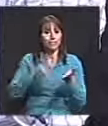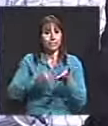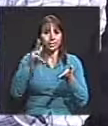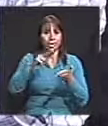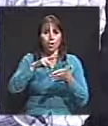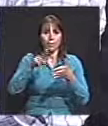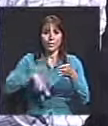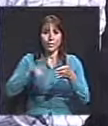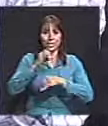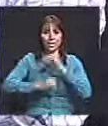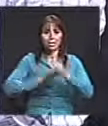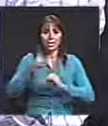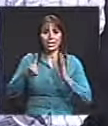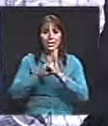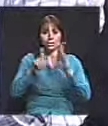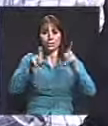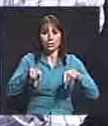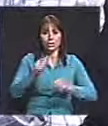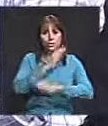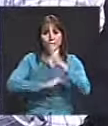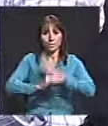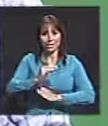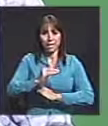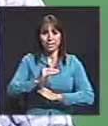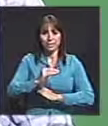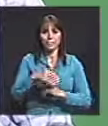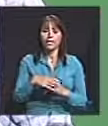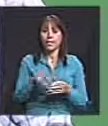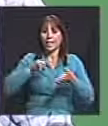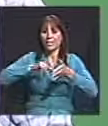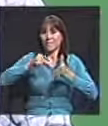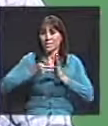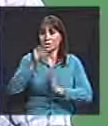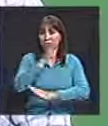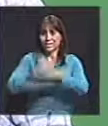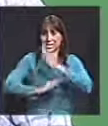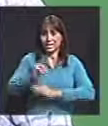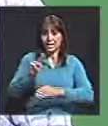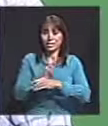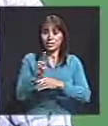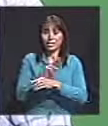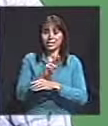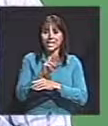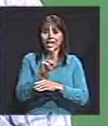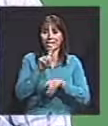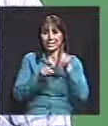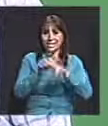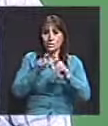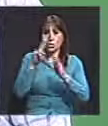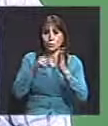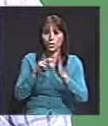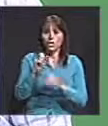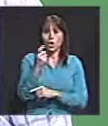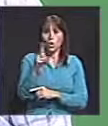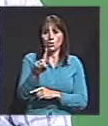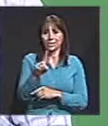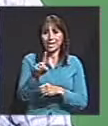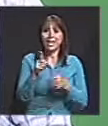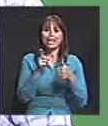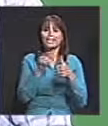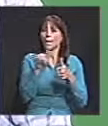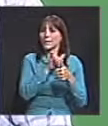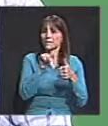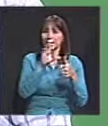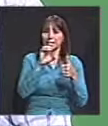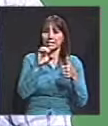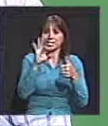Internacional de Derechos de las Personas con Discapacidad. La definición de discapacidad que se utiliza en el censo 2011 es justamente la de CIF y la de la Convención, en